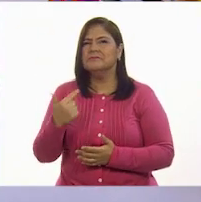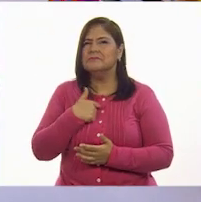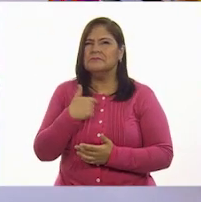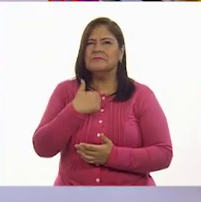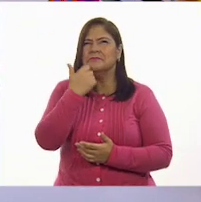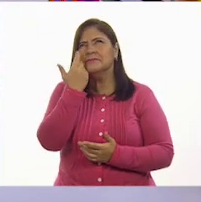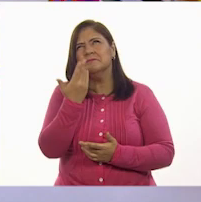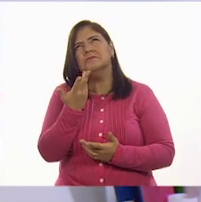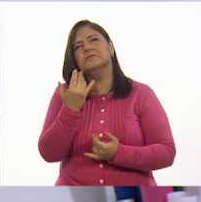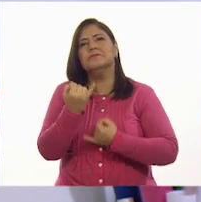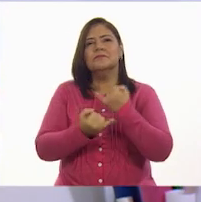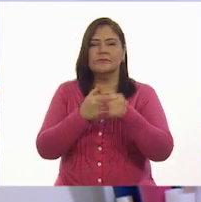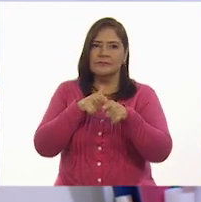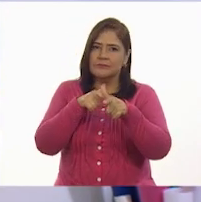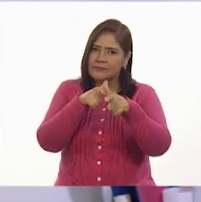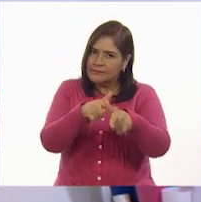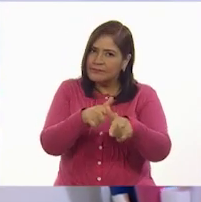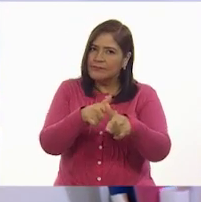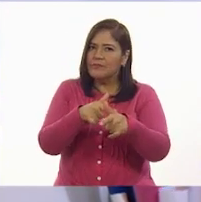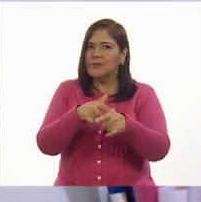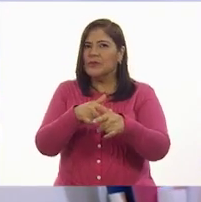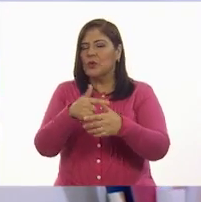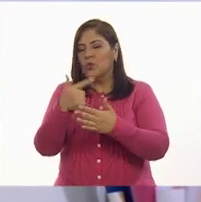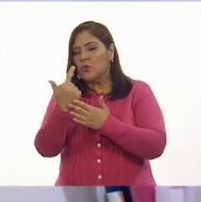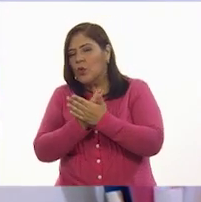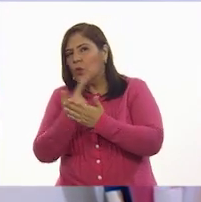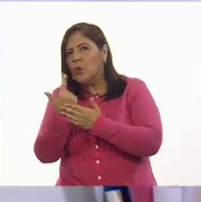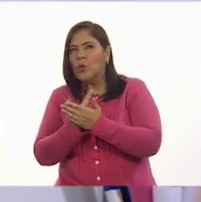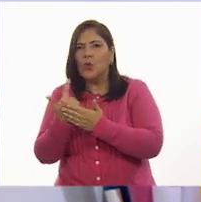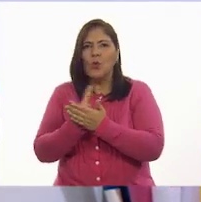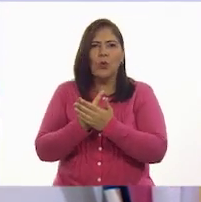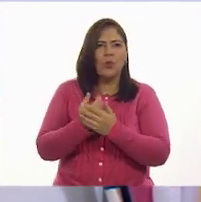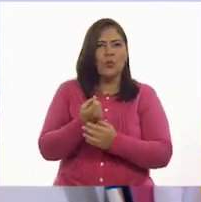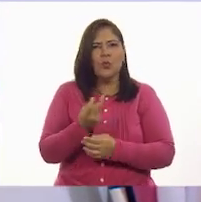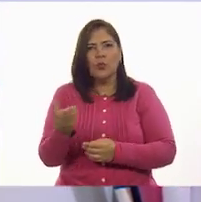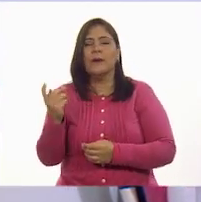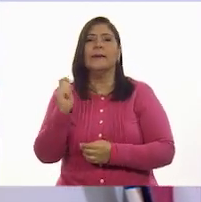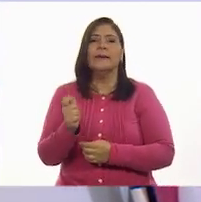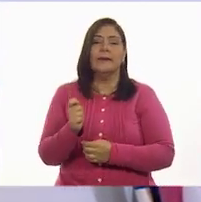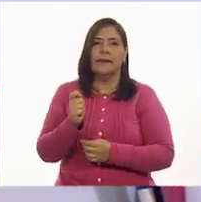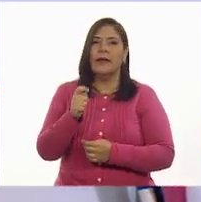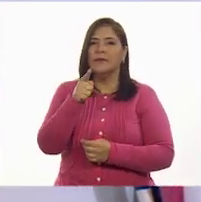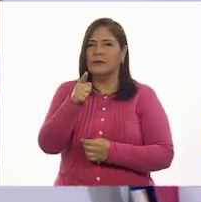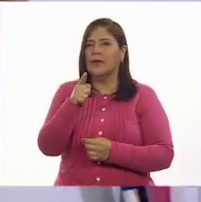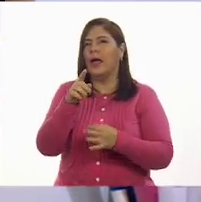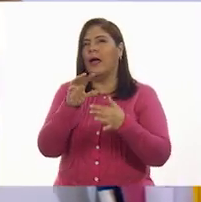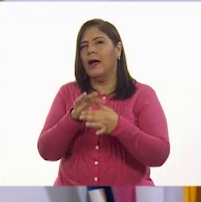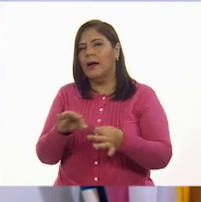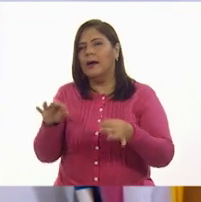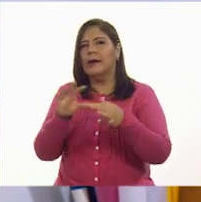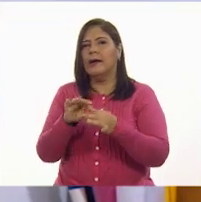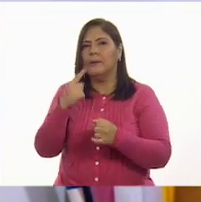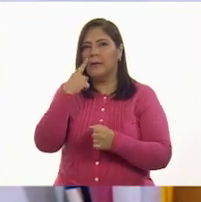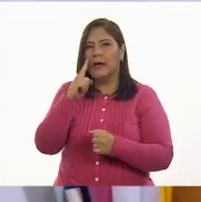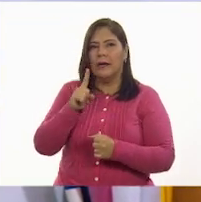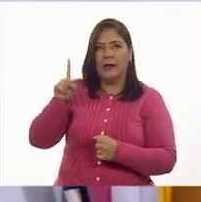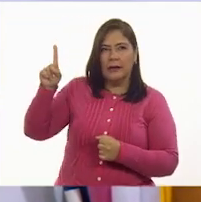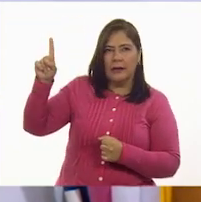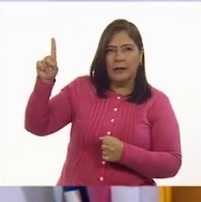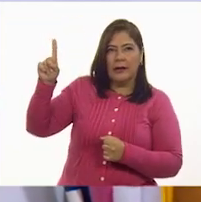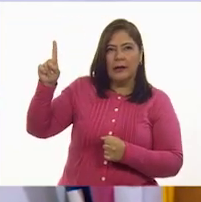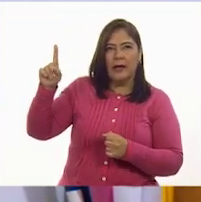sigamos jugando con esto de contar. Y aquí es donde entra lo que tú estabas contando.